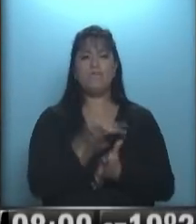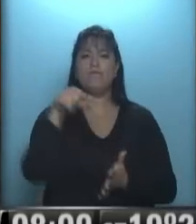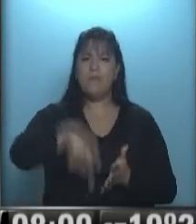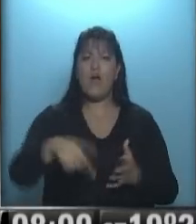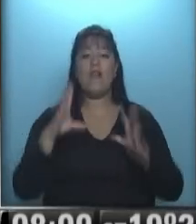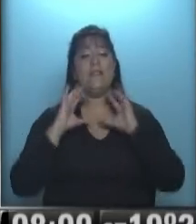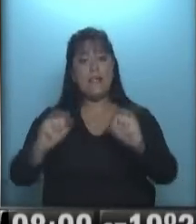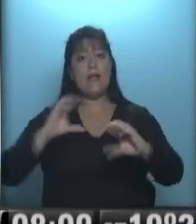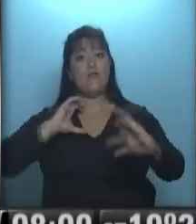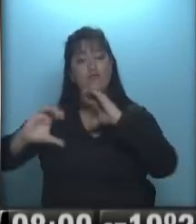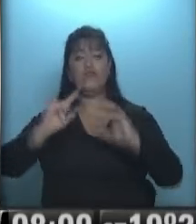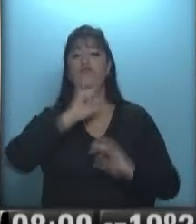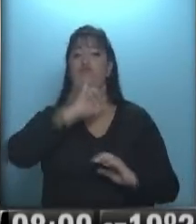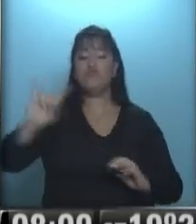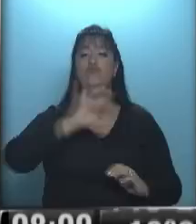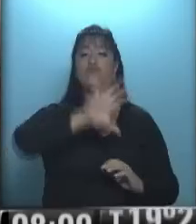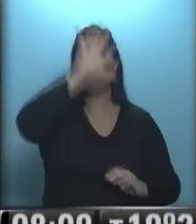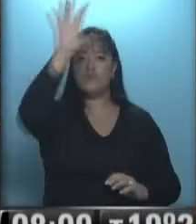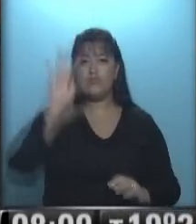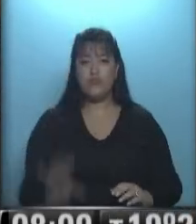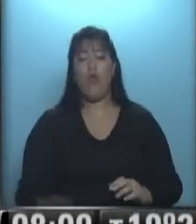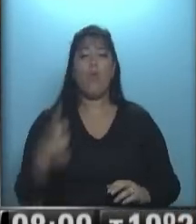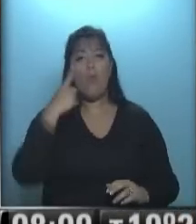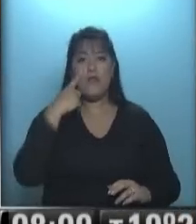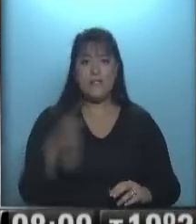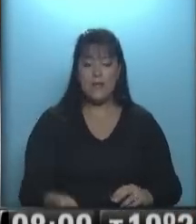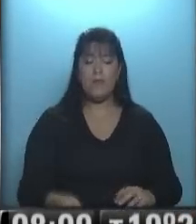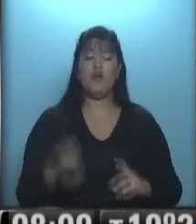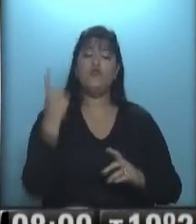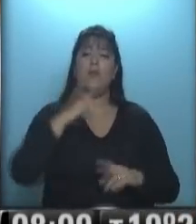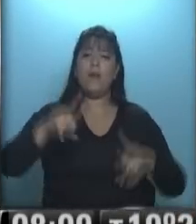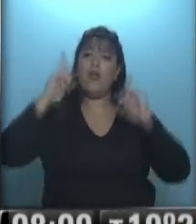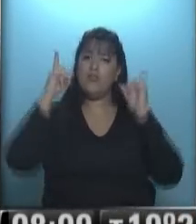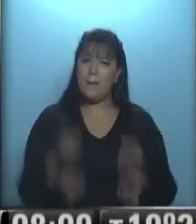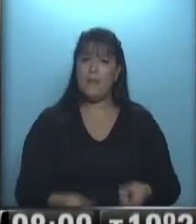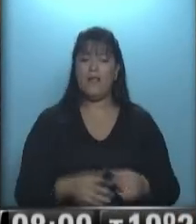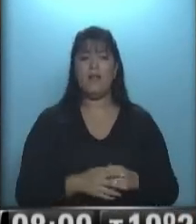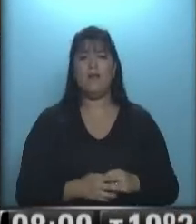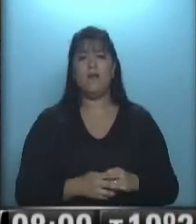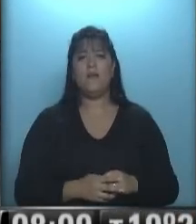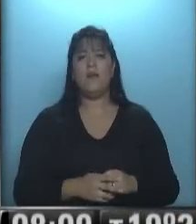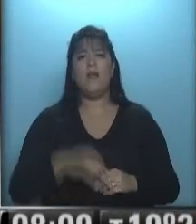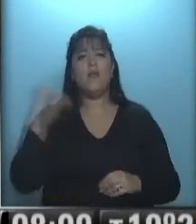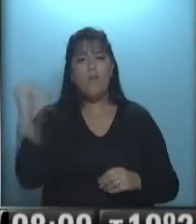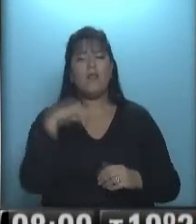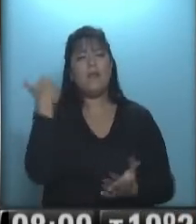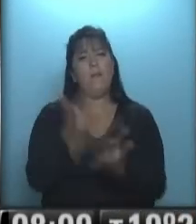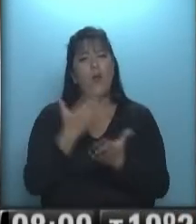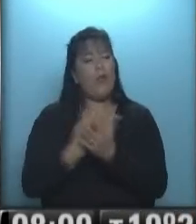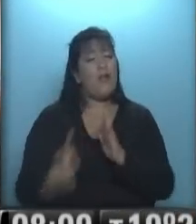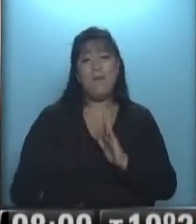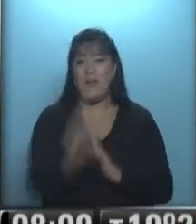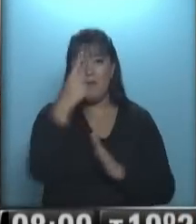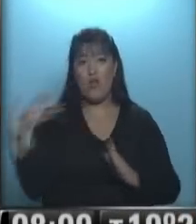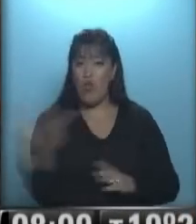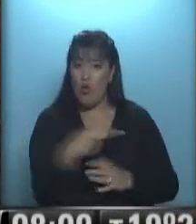Secretaría de Comunicaciones a nivel territorial con los municipios, pero sobre todo estamos proponiendo como primera acción conjunta